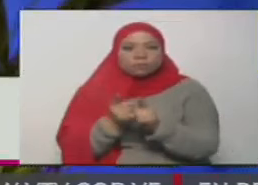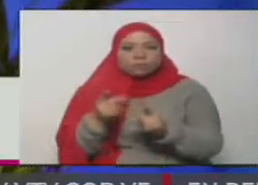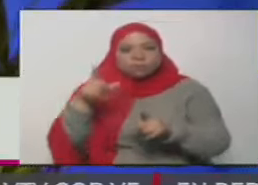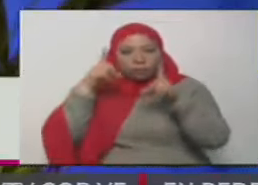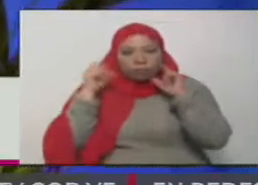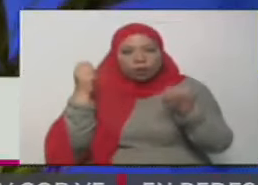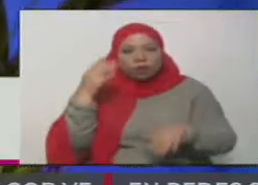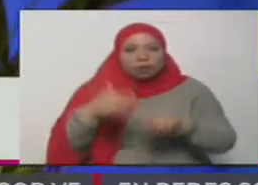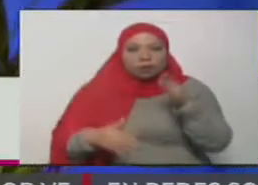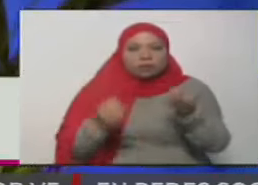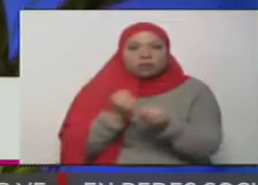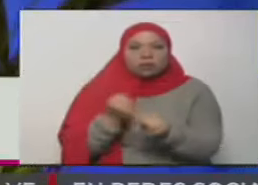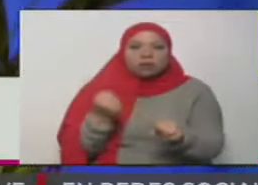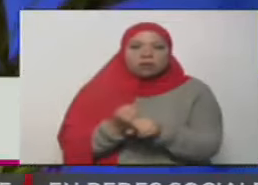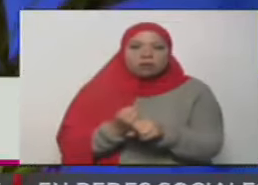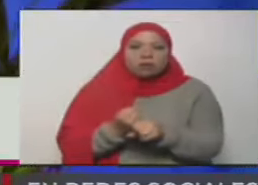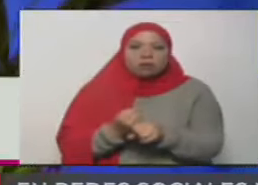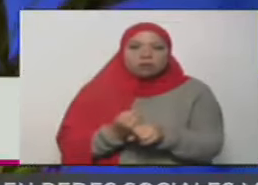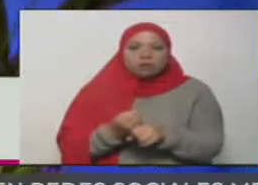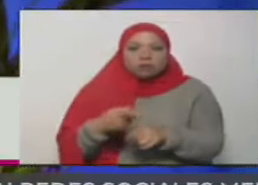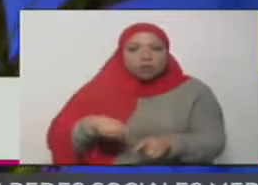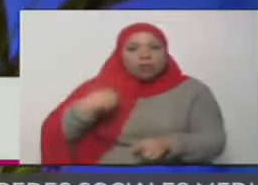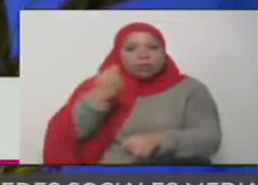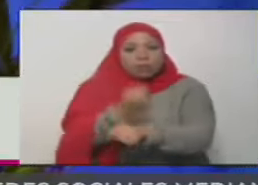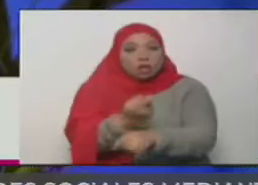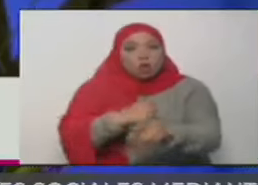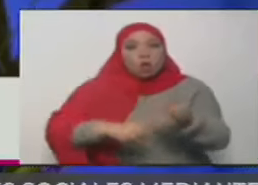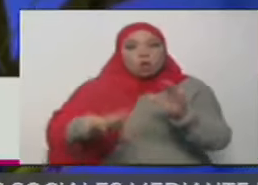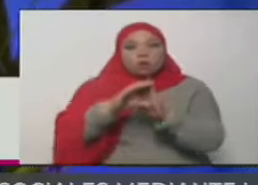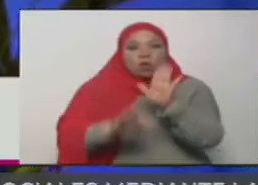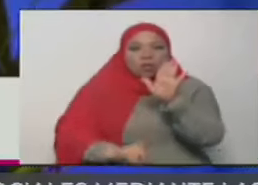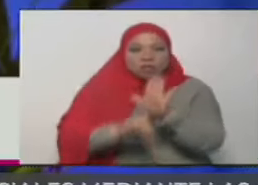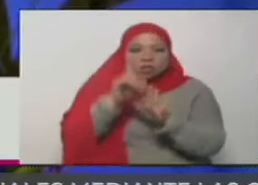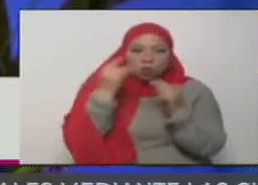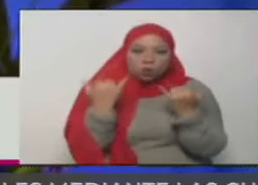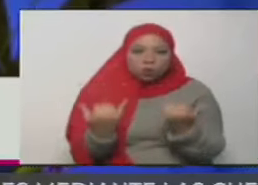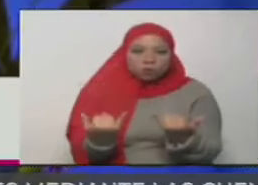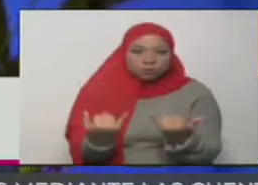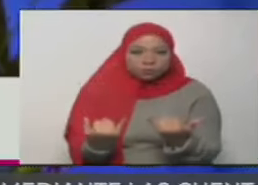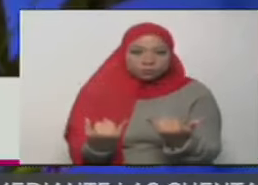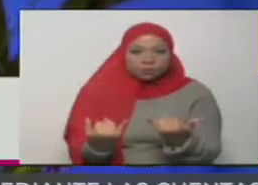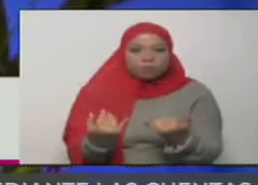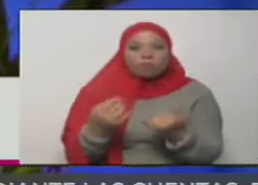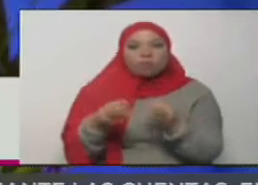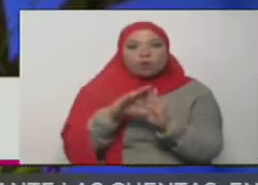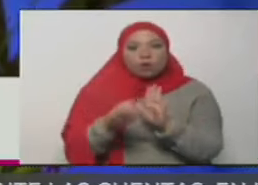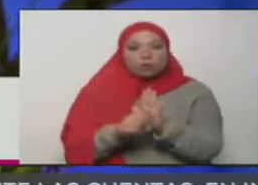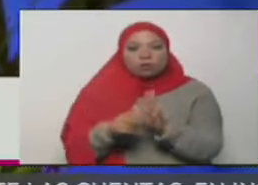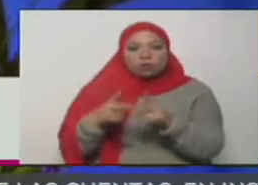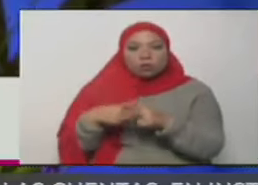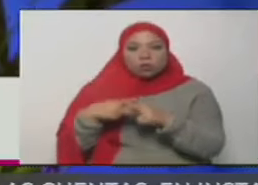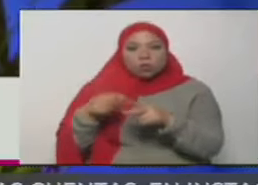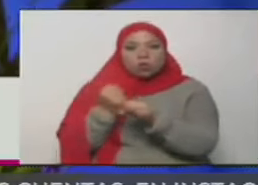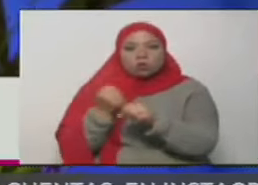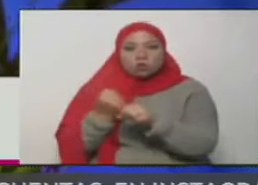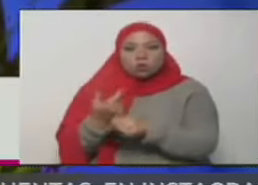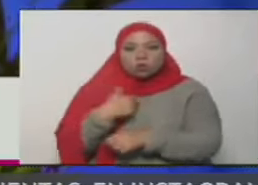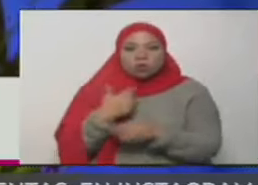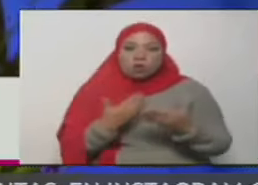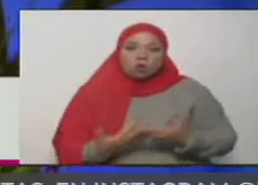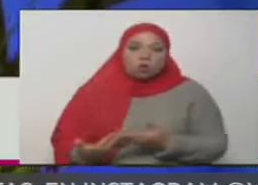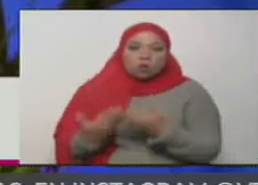inteligencia artificial. Ya tenemos diplomados, ya está en desarrollo ahorita. Yo voy a ser alumno del diplomado de la